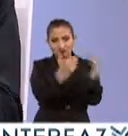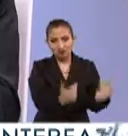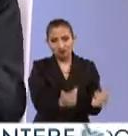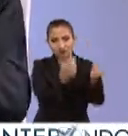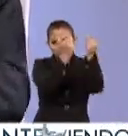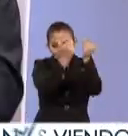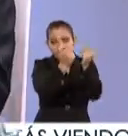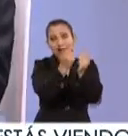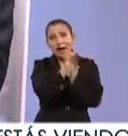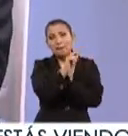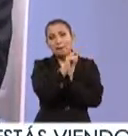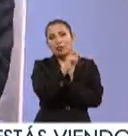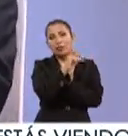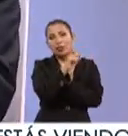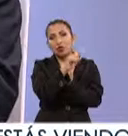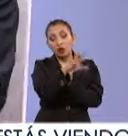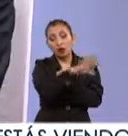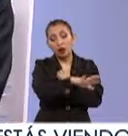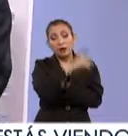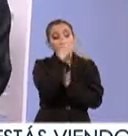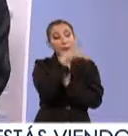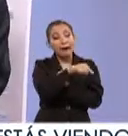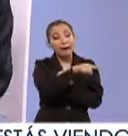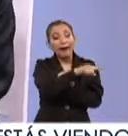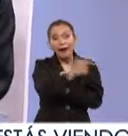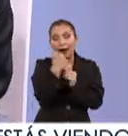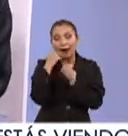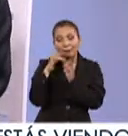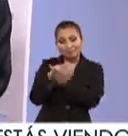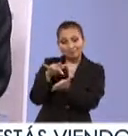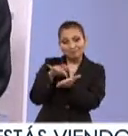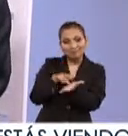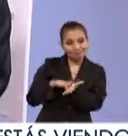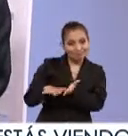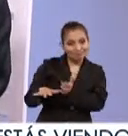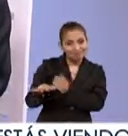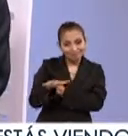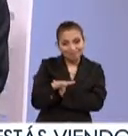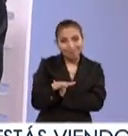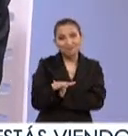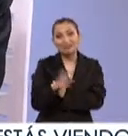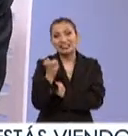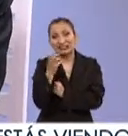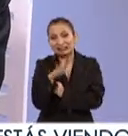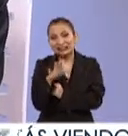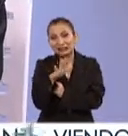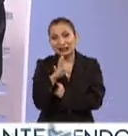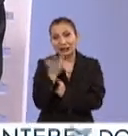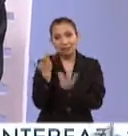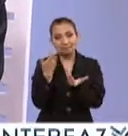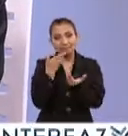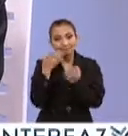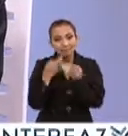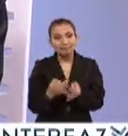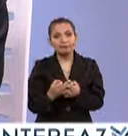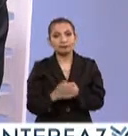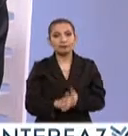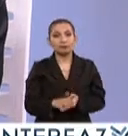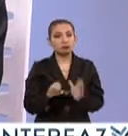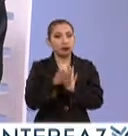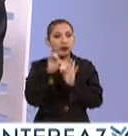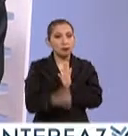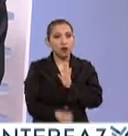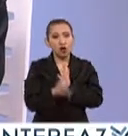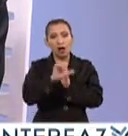fin, atendemos todas estas áreas sobre todo para seguir apoyando estas áreas estratégicas, ¿sí? Como